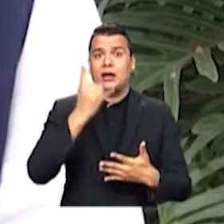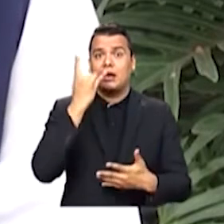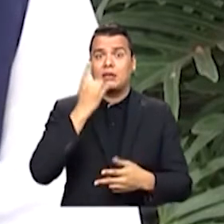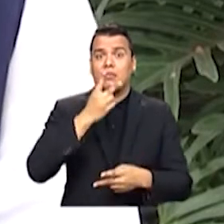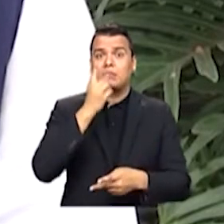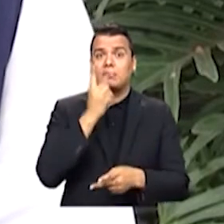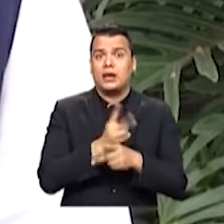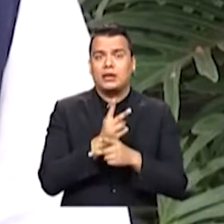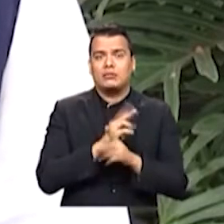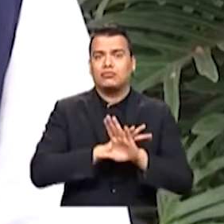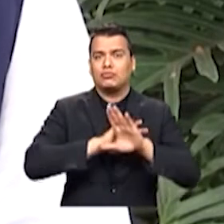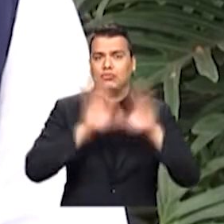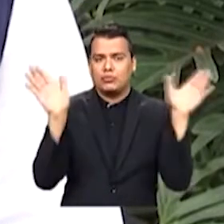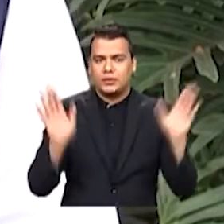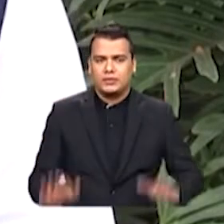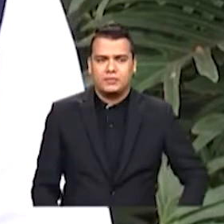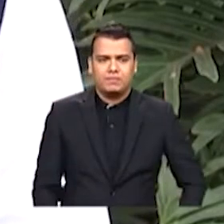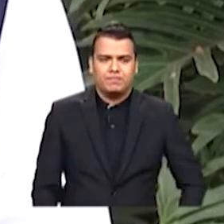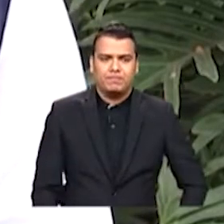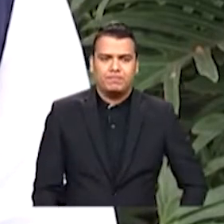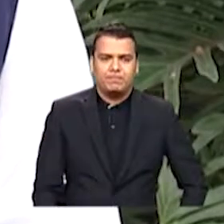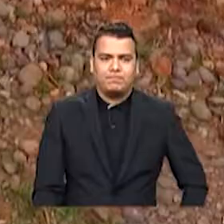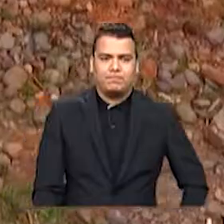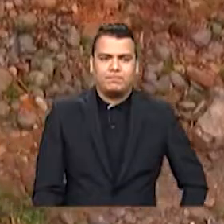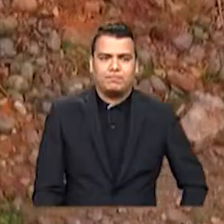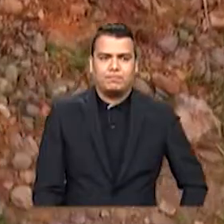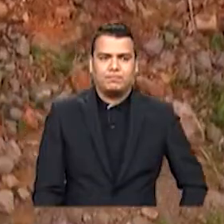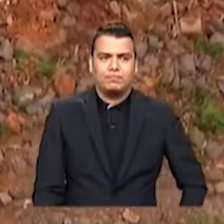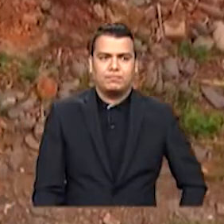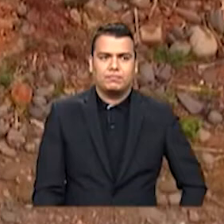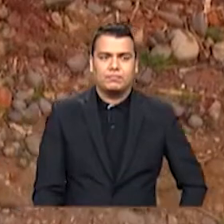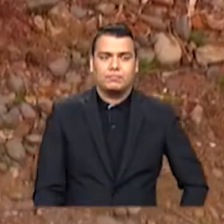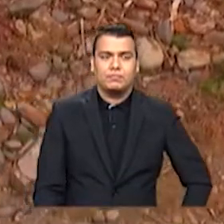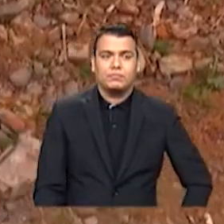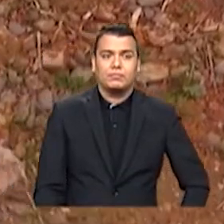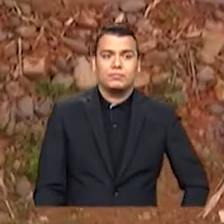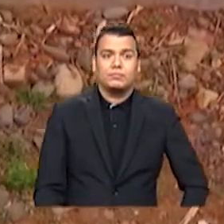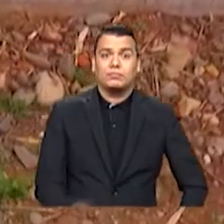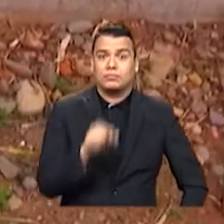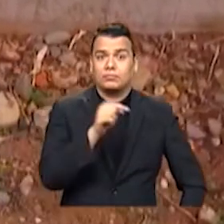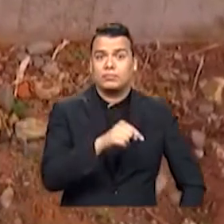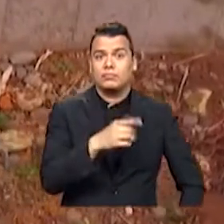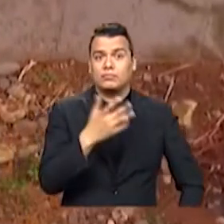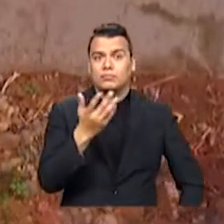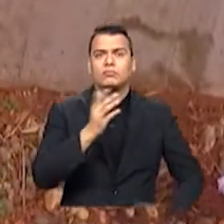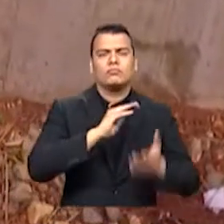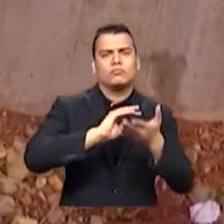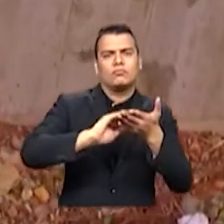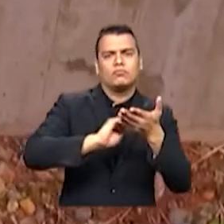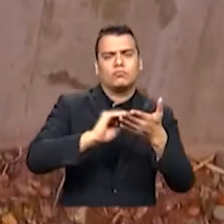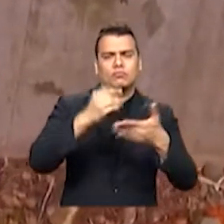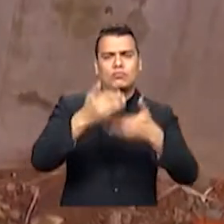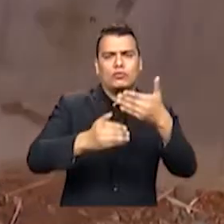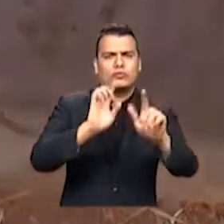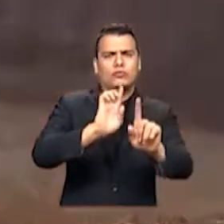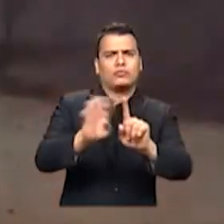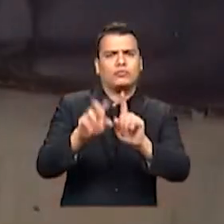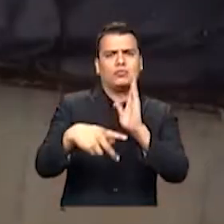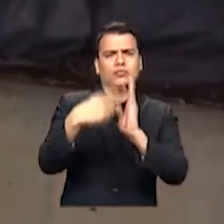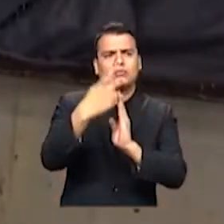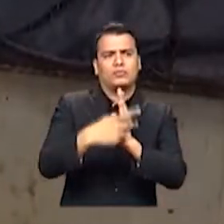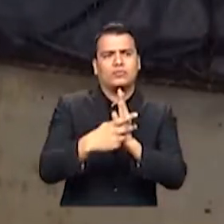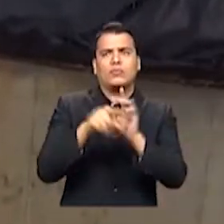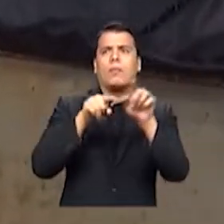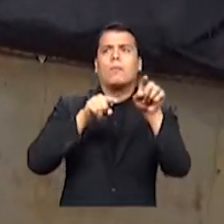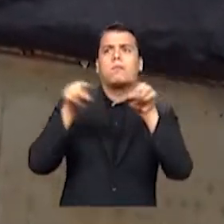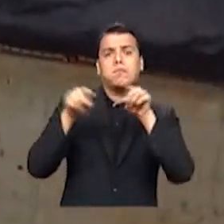situación que se venía presentando en esta parte de la ciudad. Esta obra hace parte del paquete de intervenciones que viene realizando la CBC para la estabilización